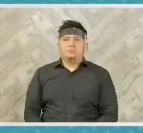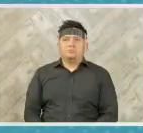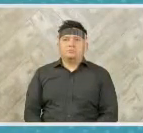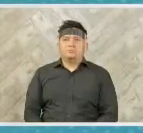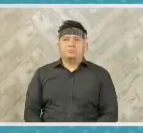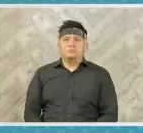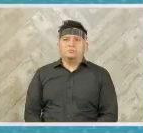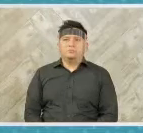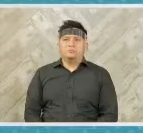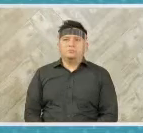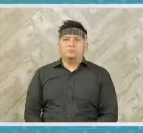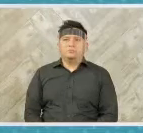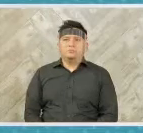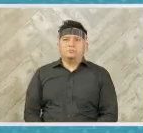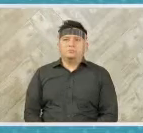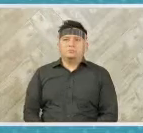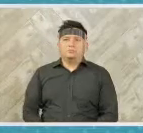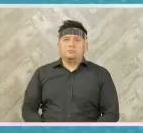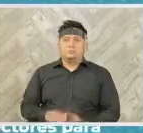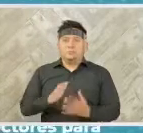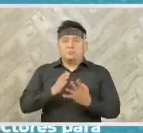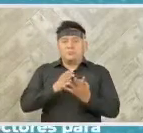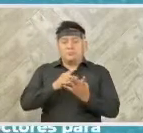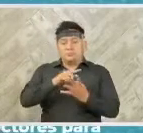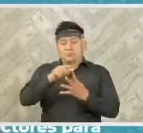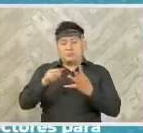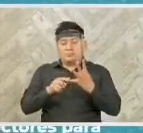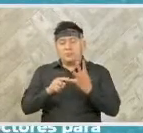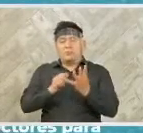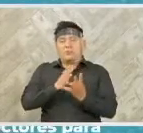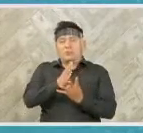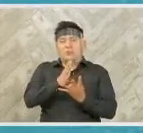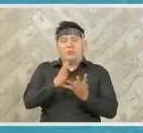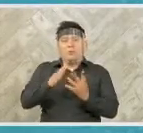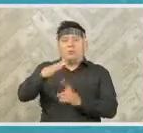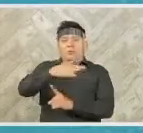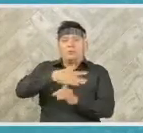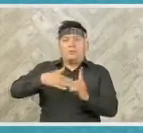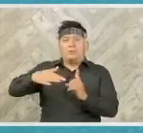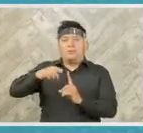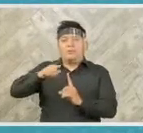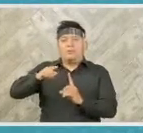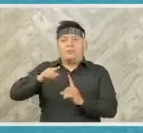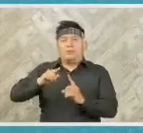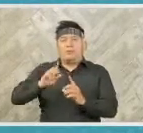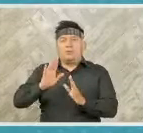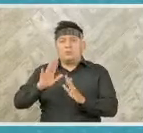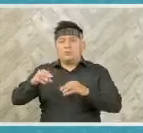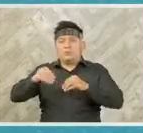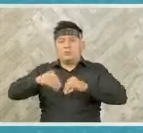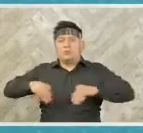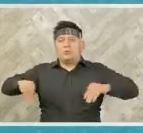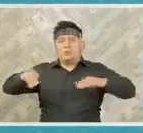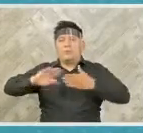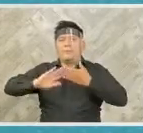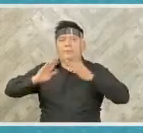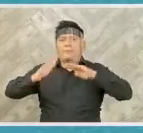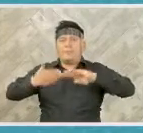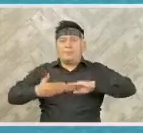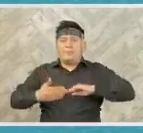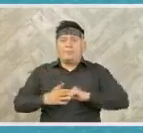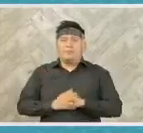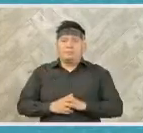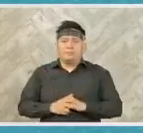La línea estratégica número 4, Entornos Protectores para un Territorio en Paz. Su